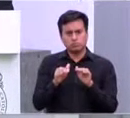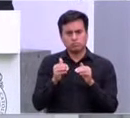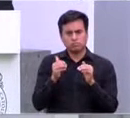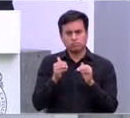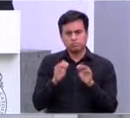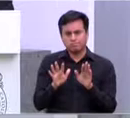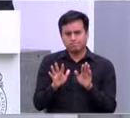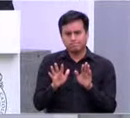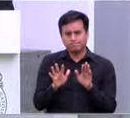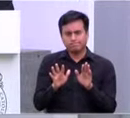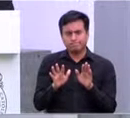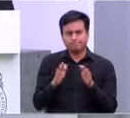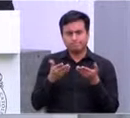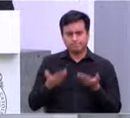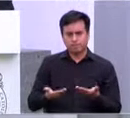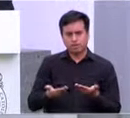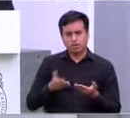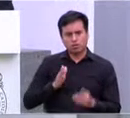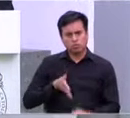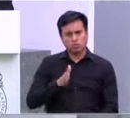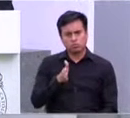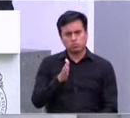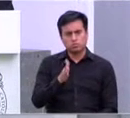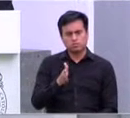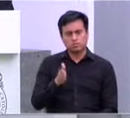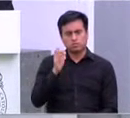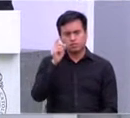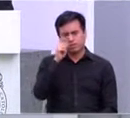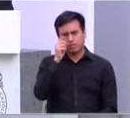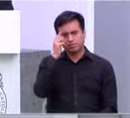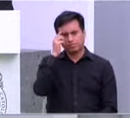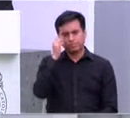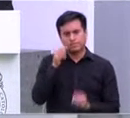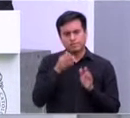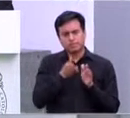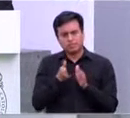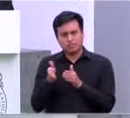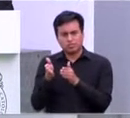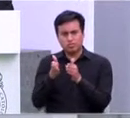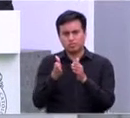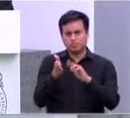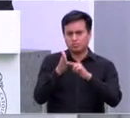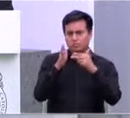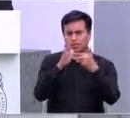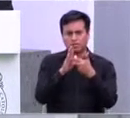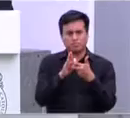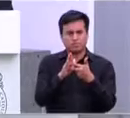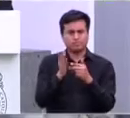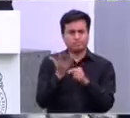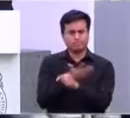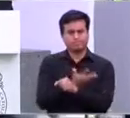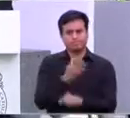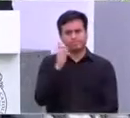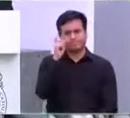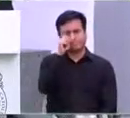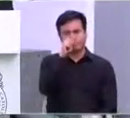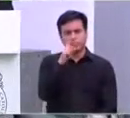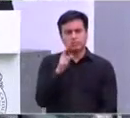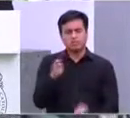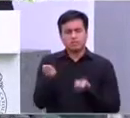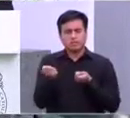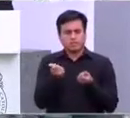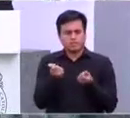estado y lo está aún aquejado por desviaciones y problemas dramáticos que la